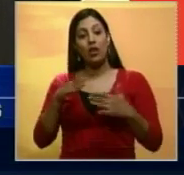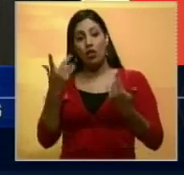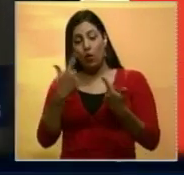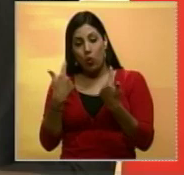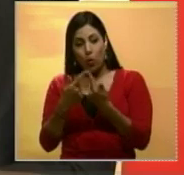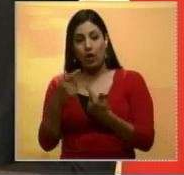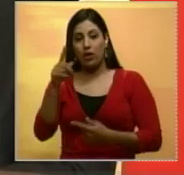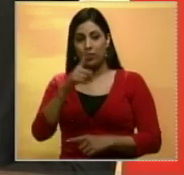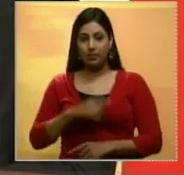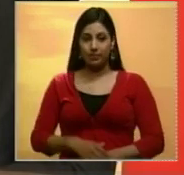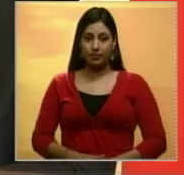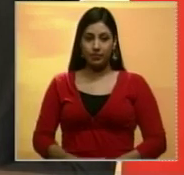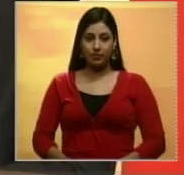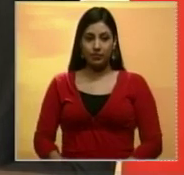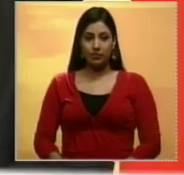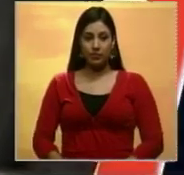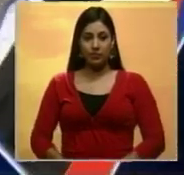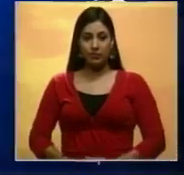San Petersburgo.